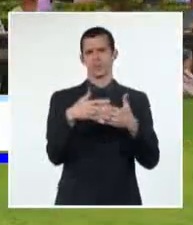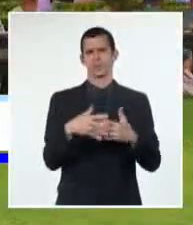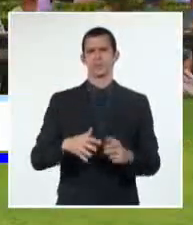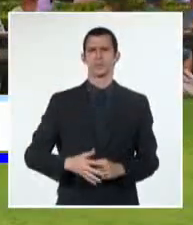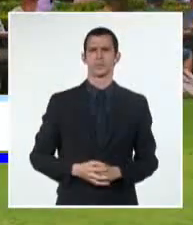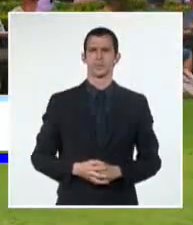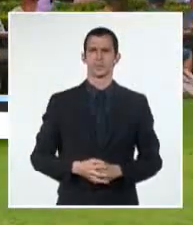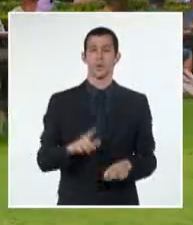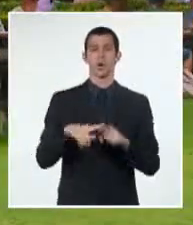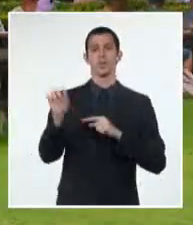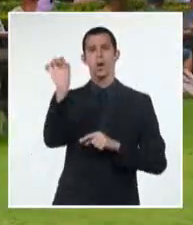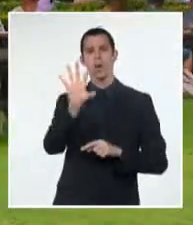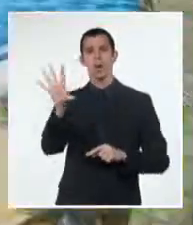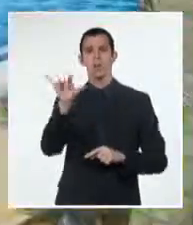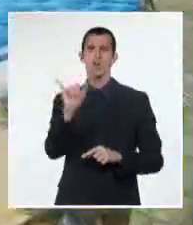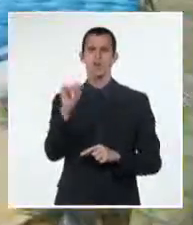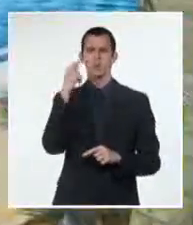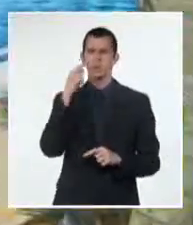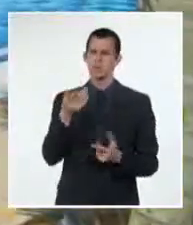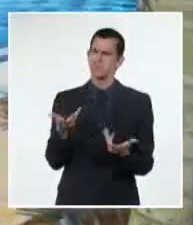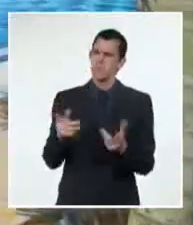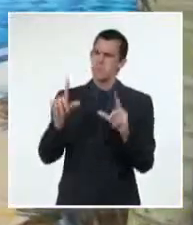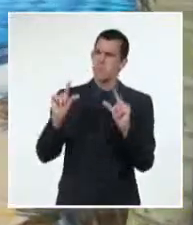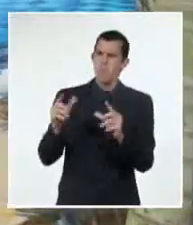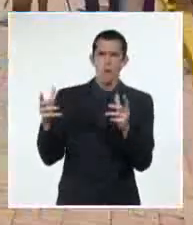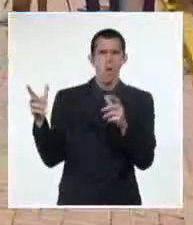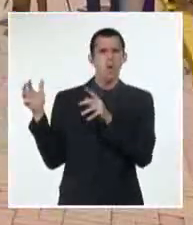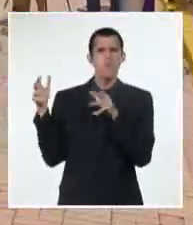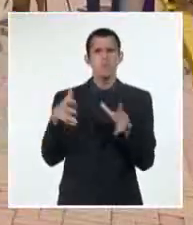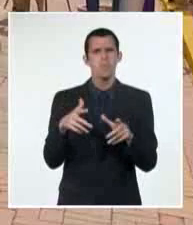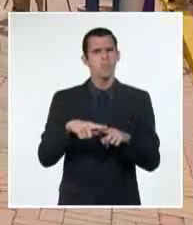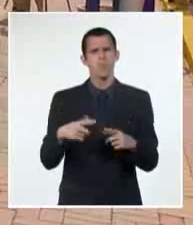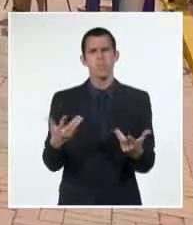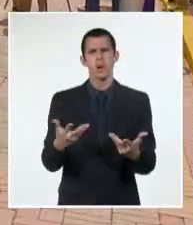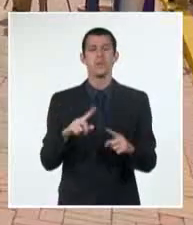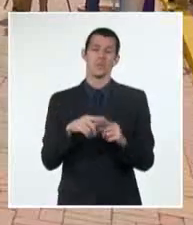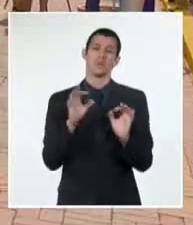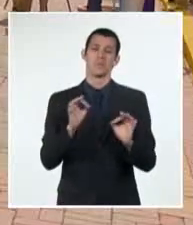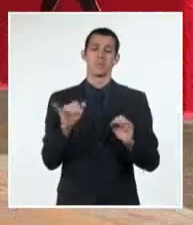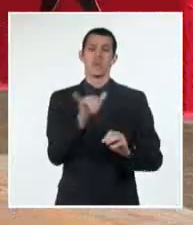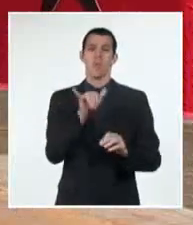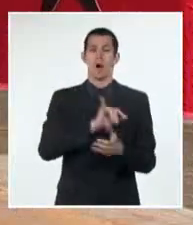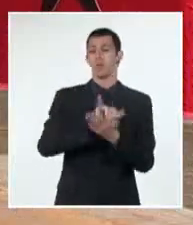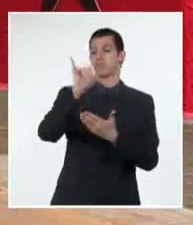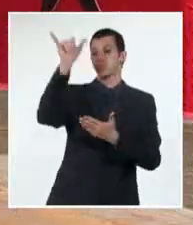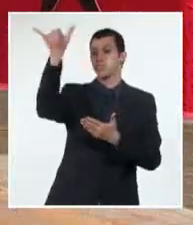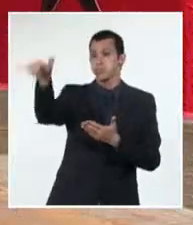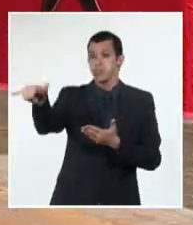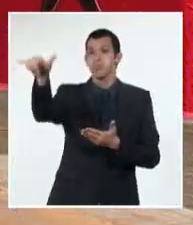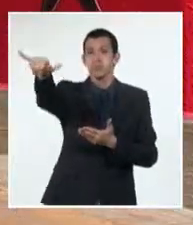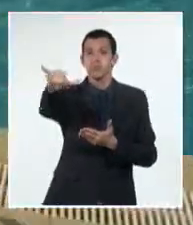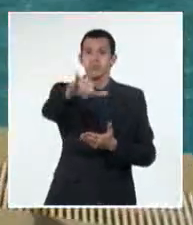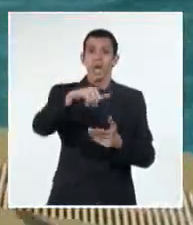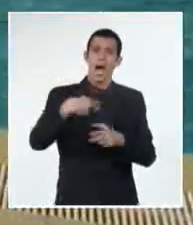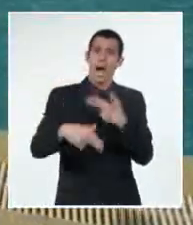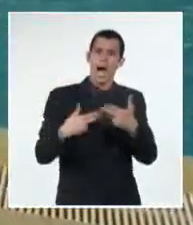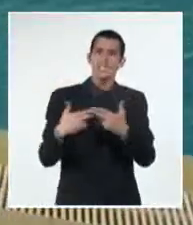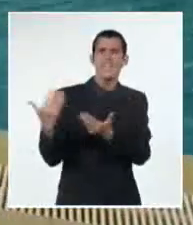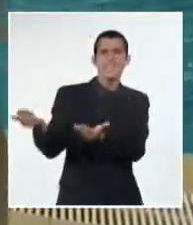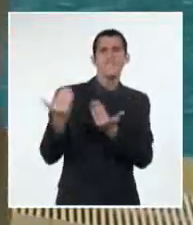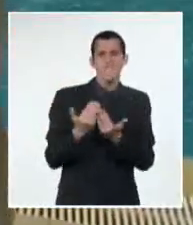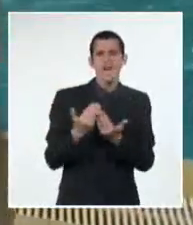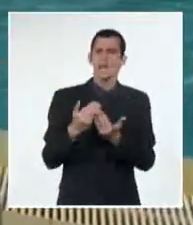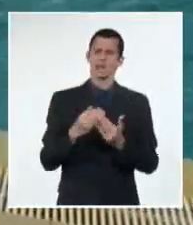tradicionales de Europa mantienen bajas cifras debido a la no recuperación de los viajes de larga distancia desde el subcontinente y